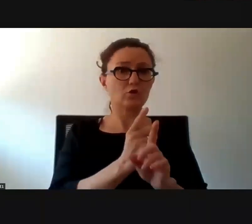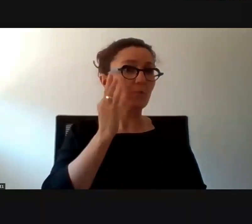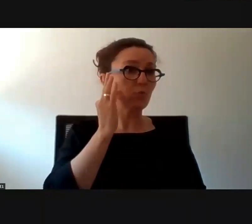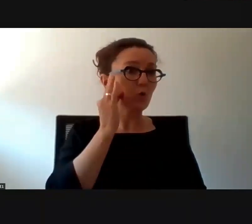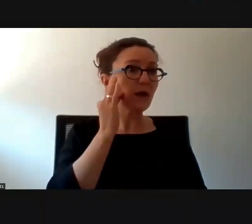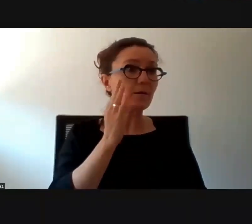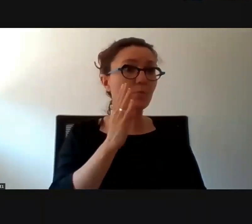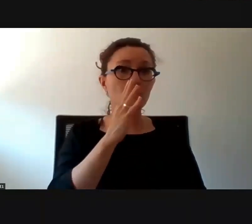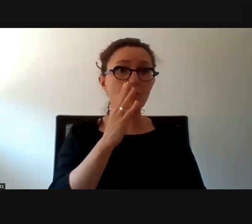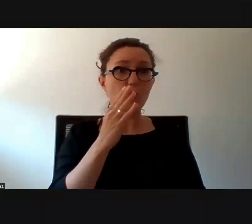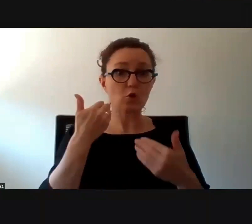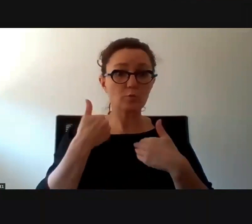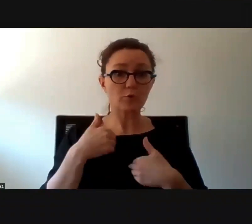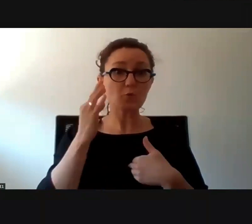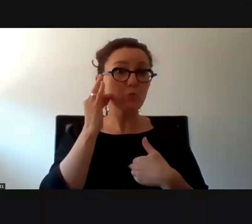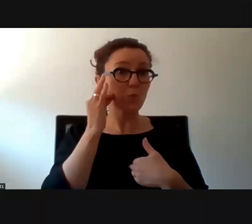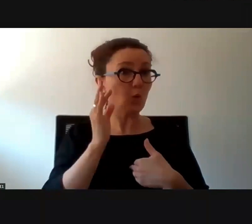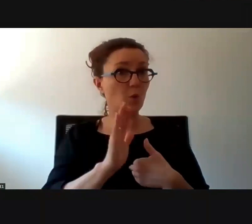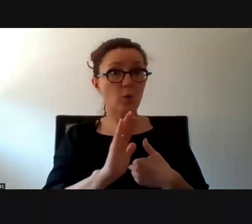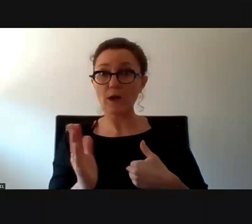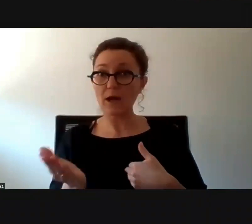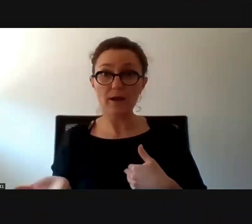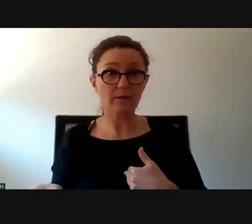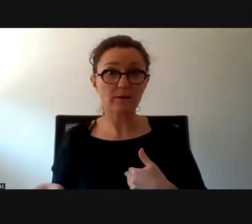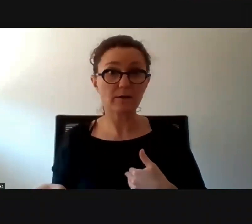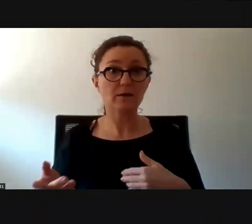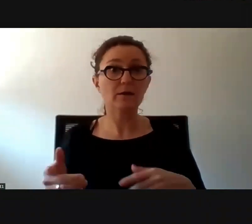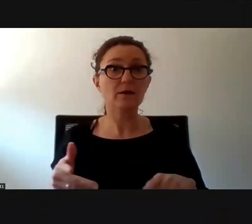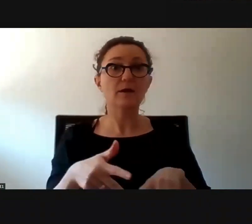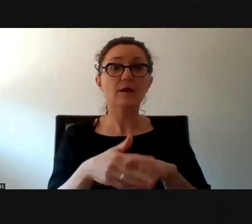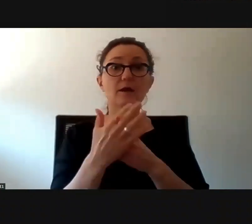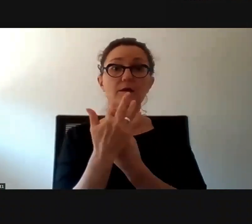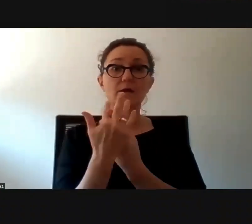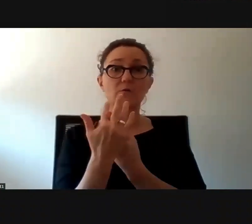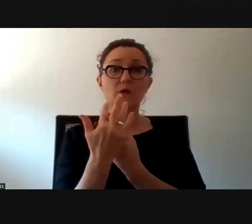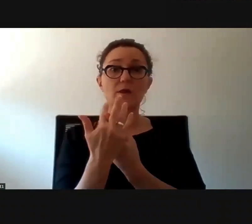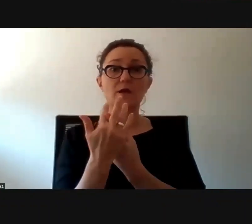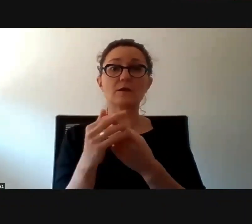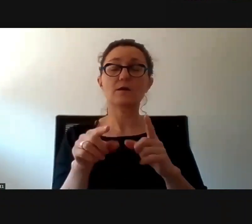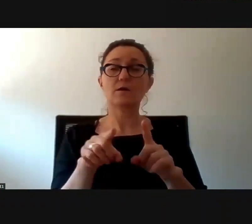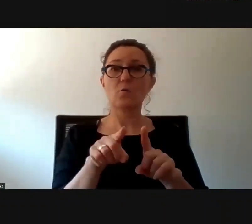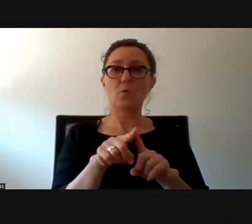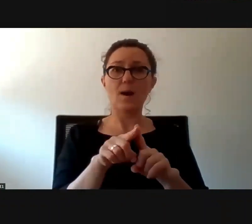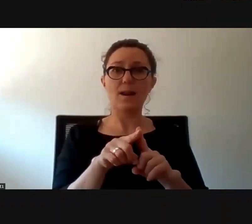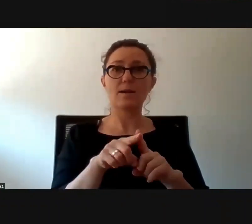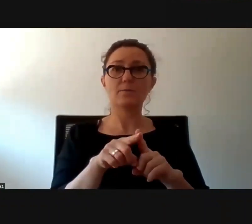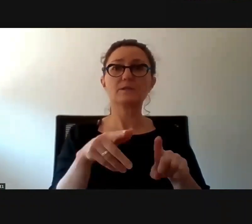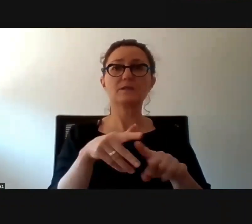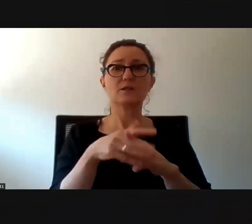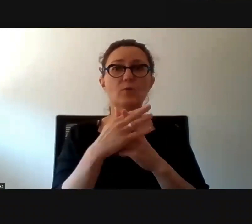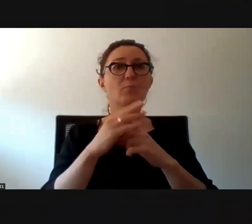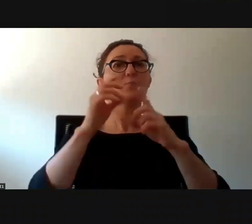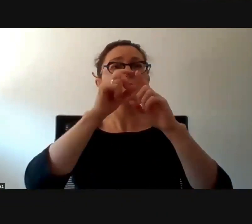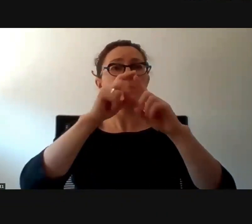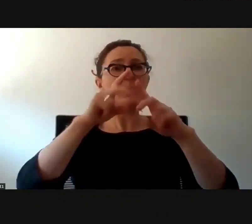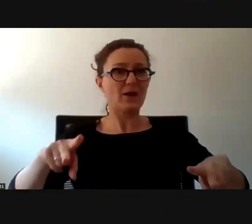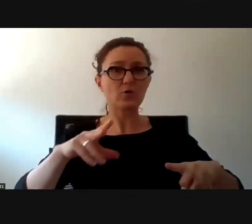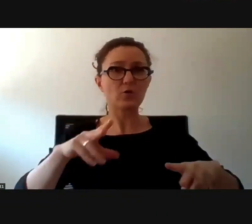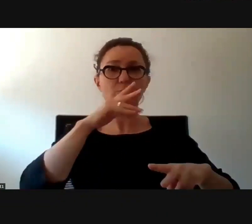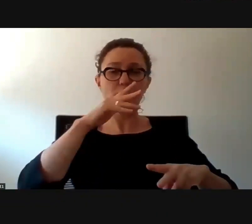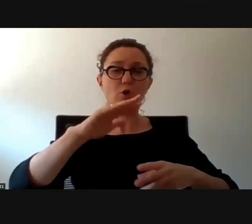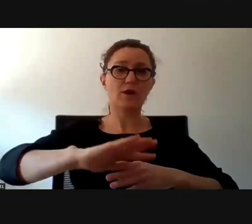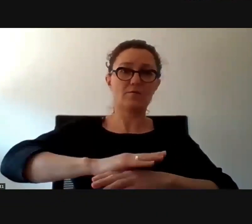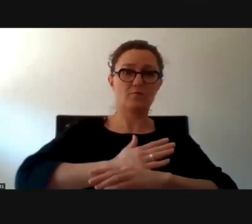mujeres, circunstancias, como decía, agravadas por otros condicionamientos. Desde todo el movimiento de